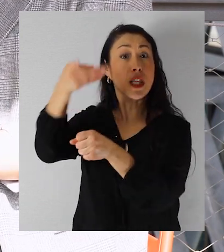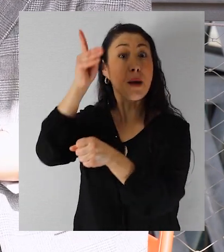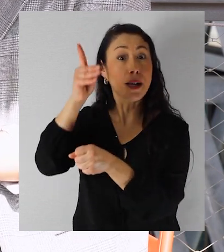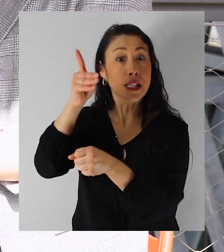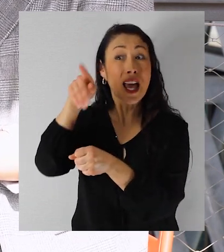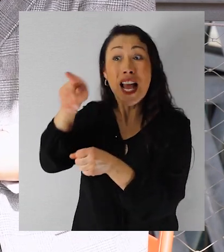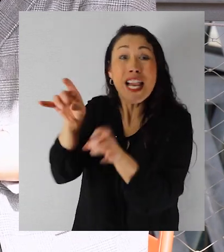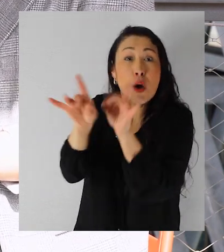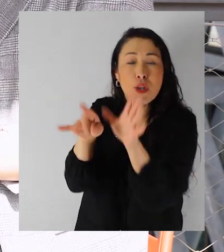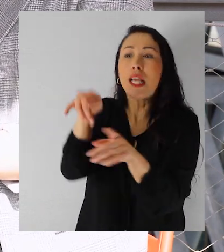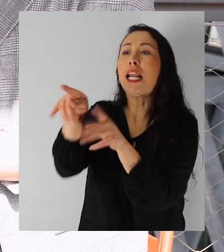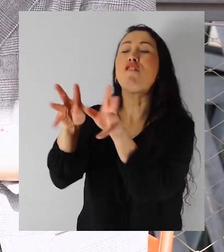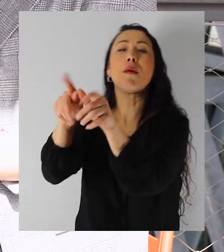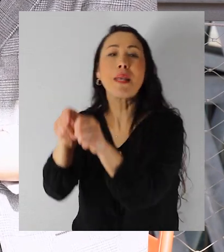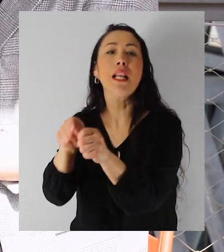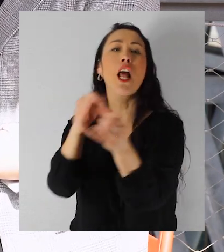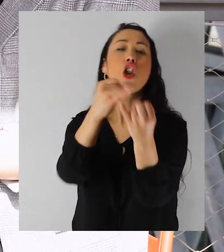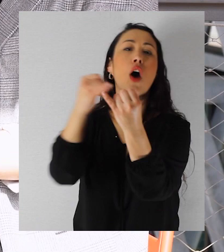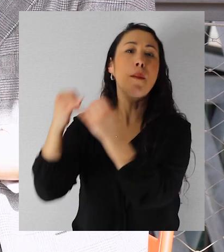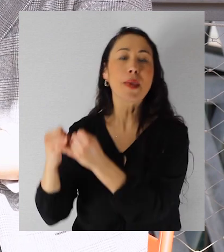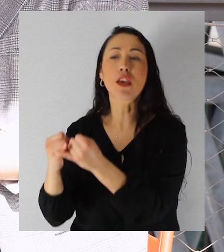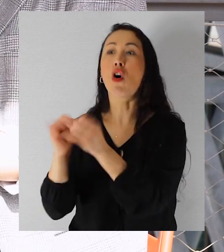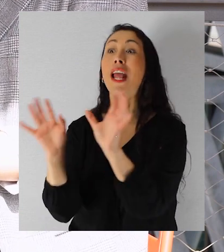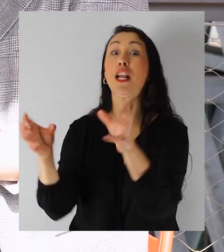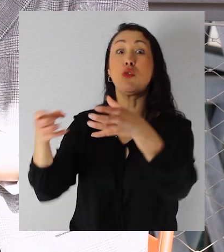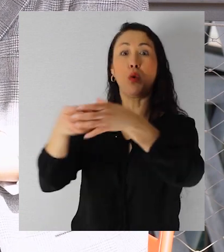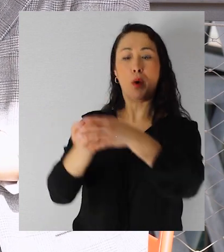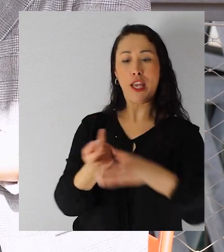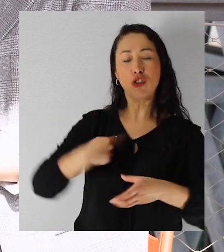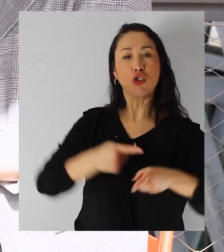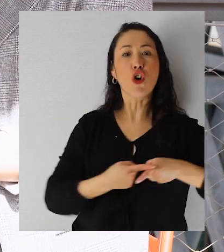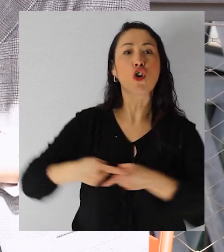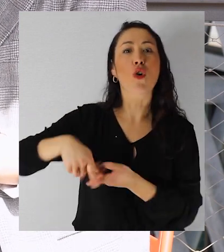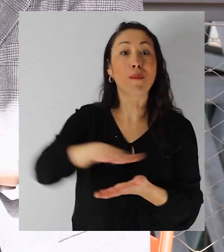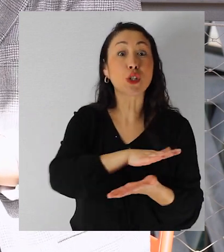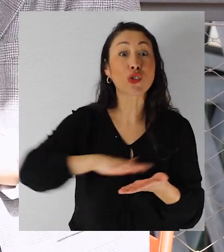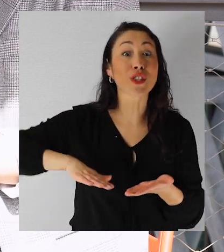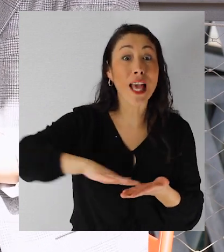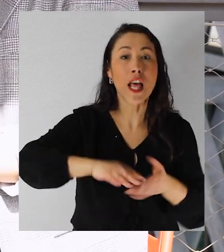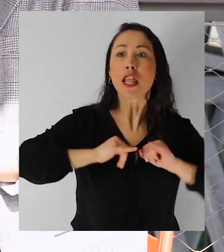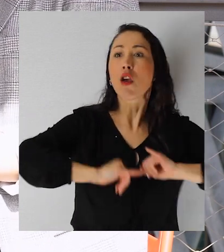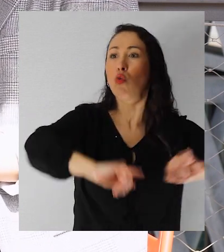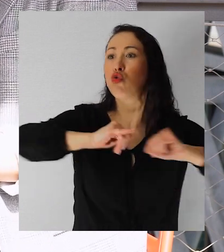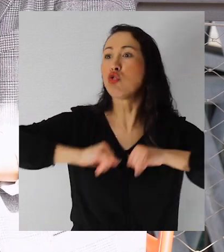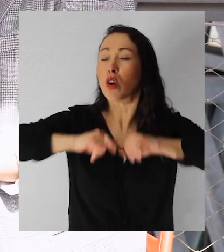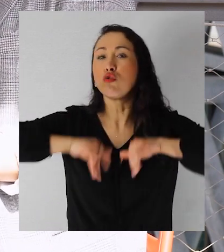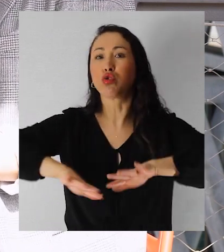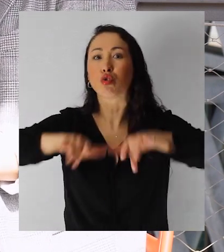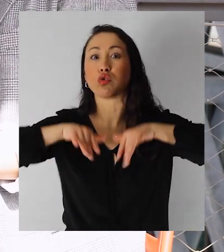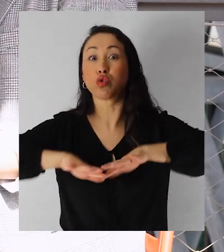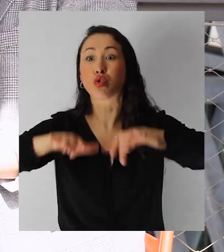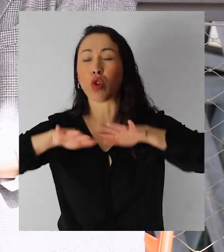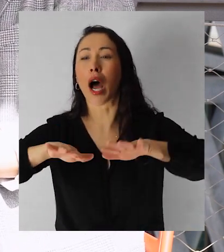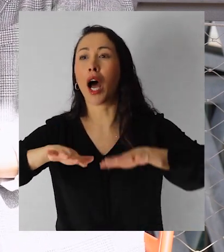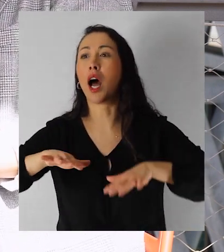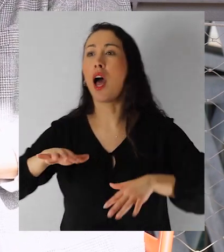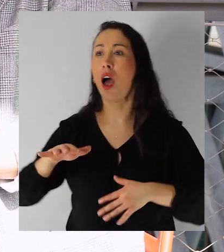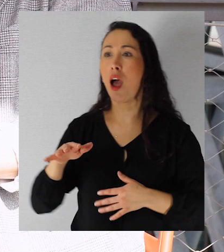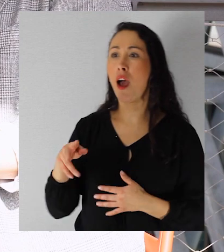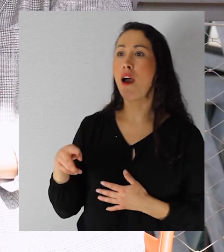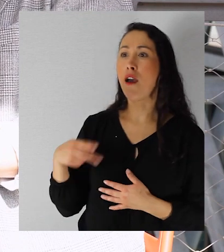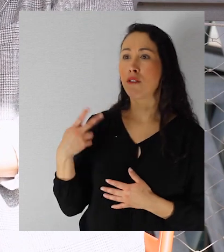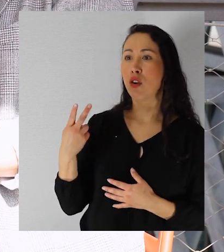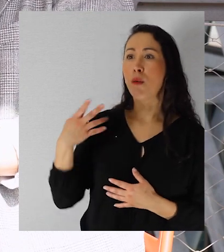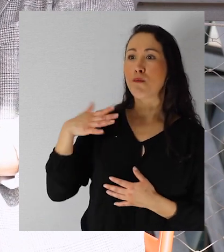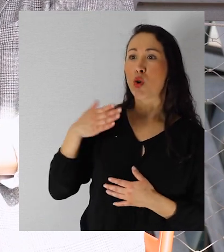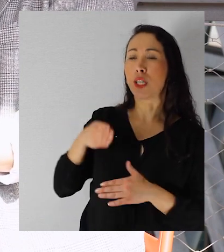sus familias, sus amigos, su comunidad, digamos, y nosotros como sociedad también podamos poner en valor el acceso